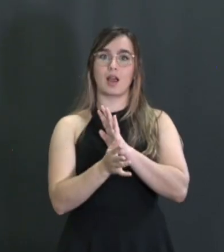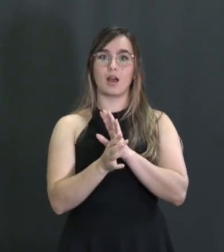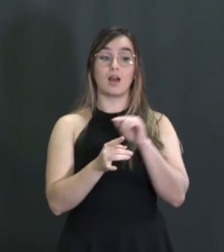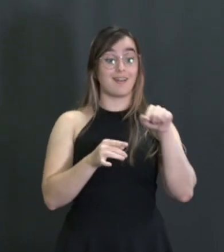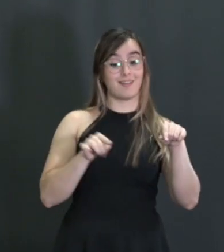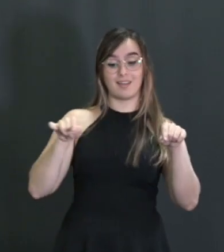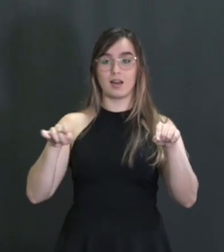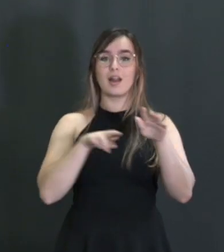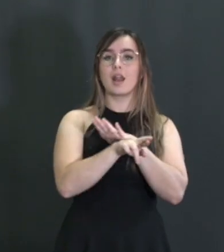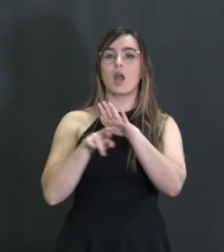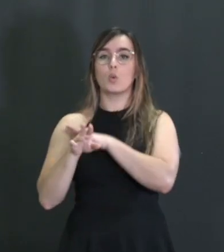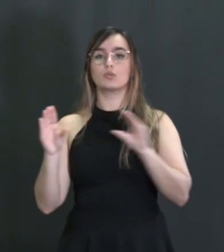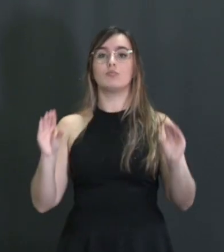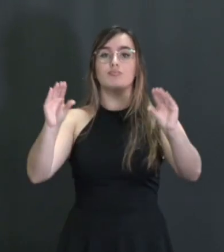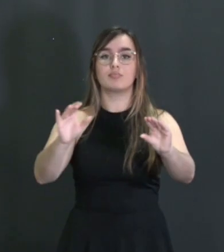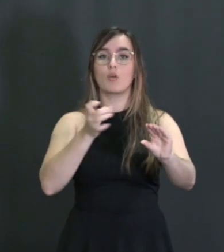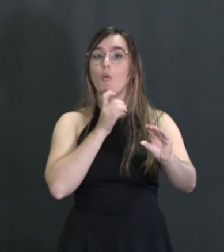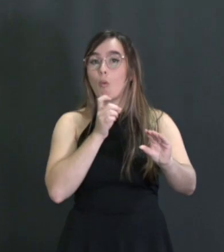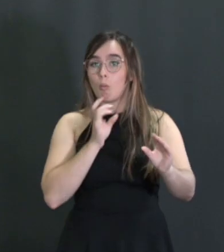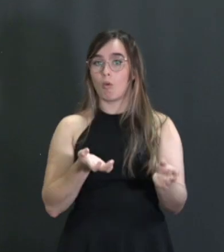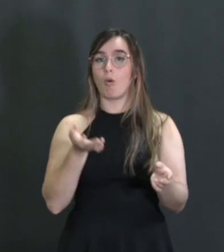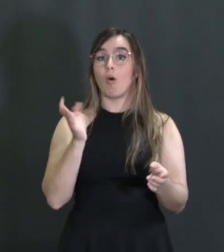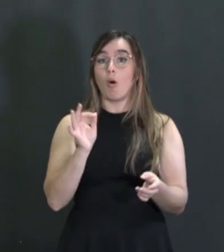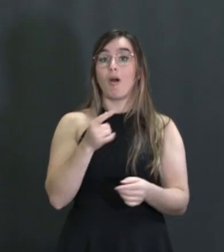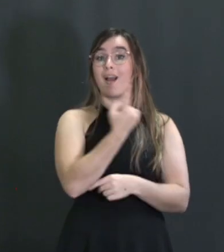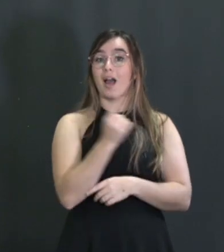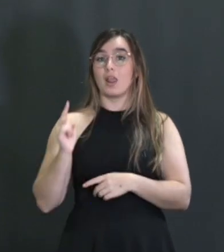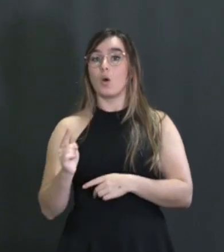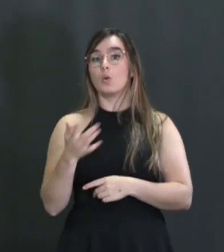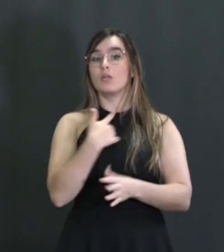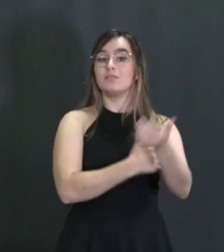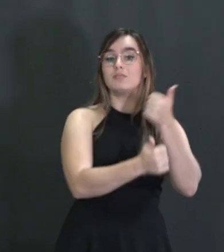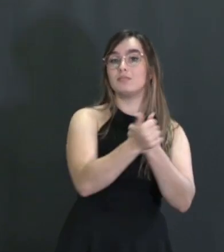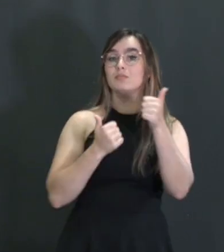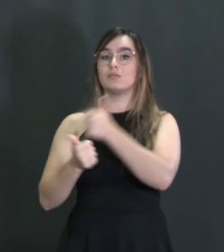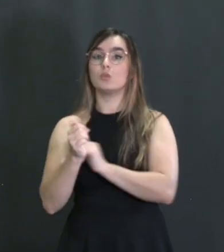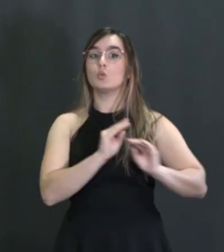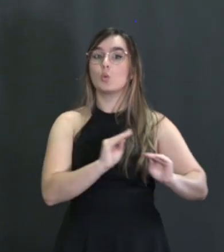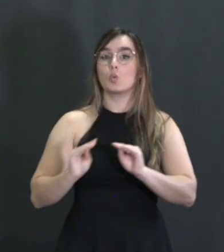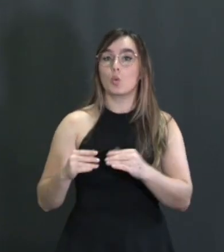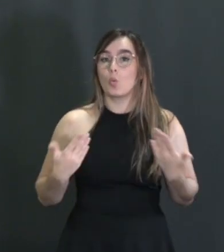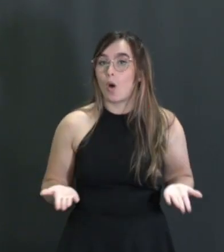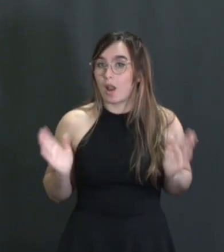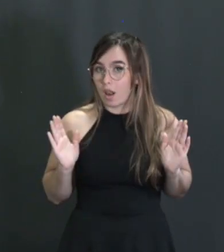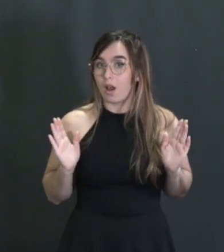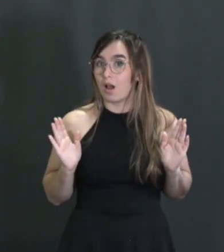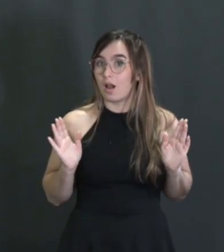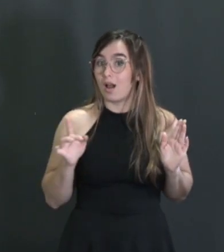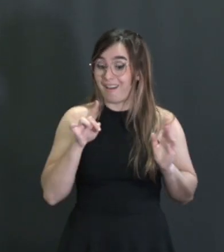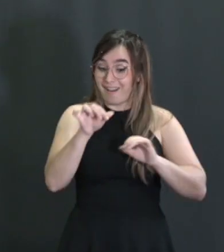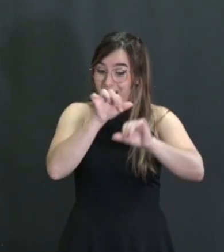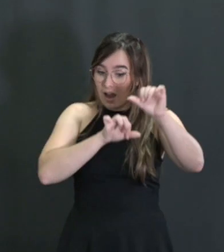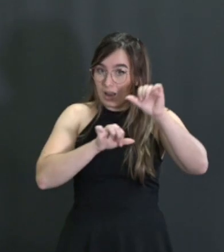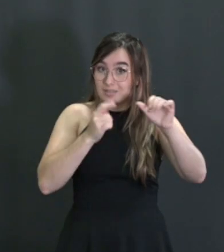y otros, dónde ponen los huevos unos y otros. Eso va a marcar absolutamente